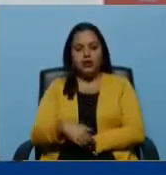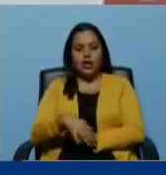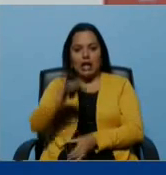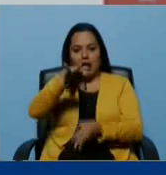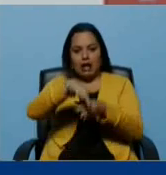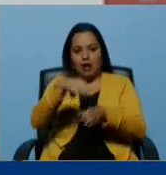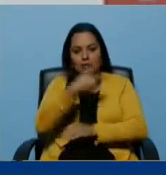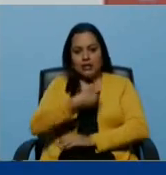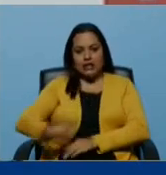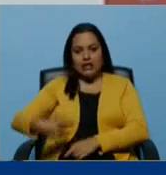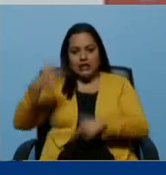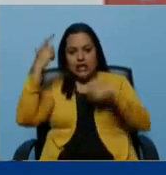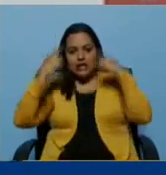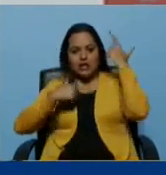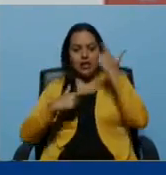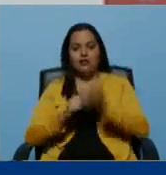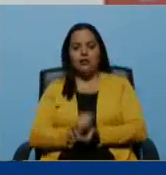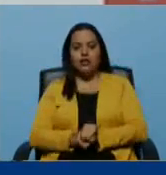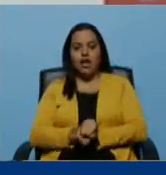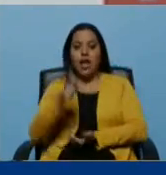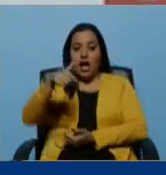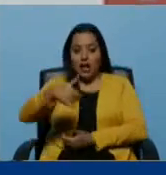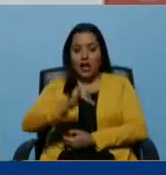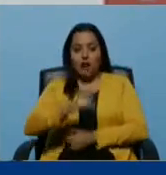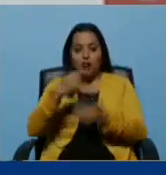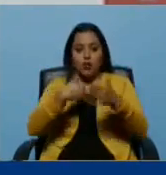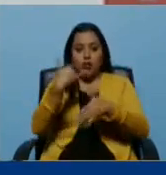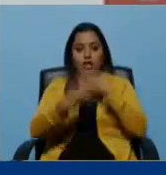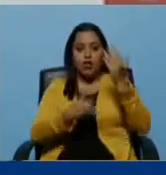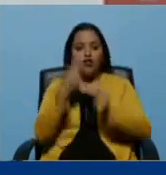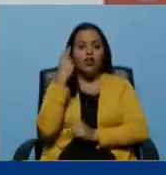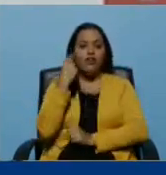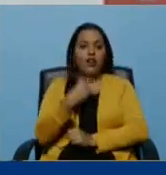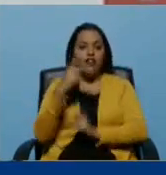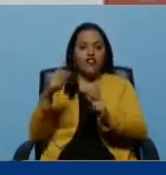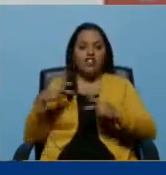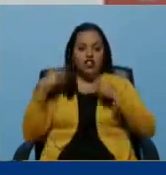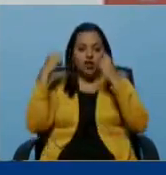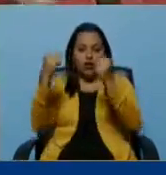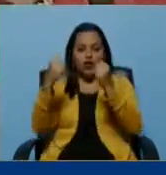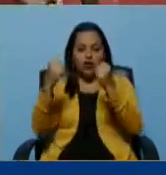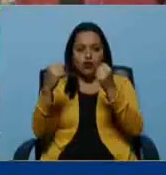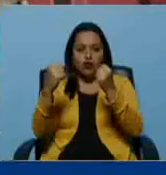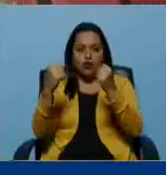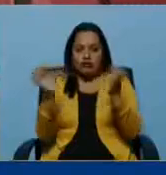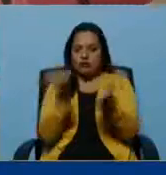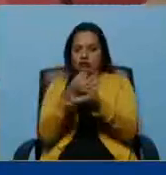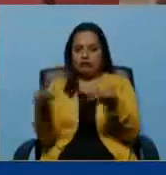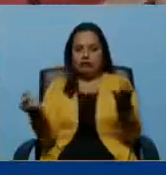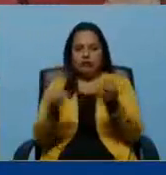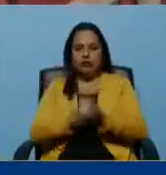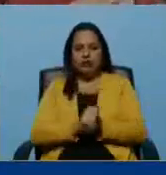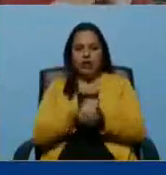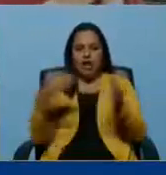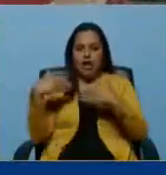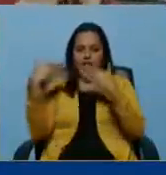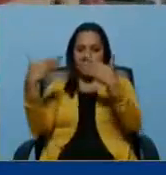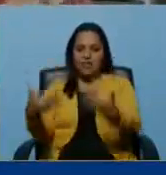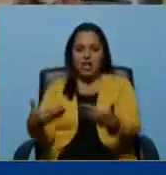al comandante Chávez, aquí está su proyecto bolivariano, victorioso, exitoso,